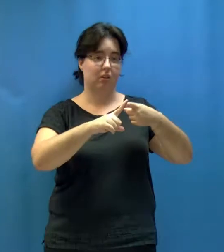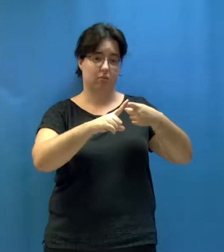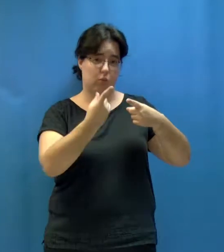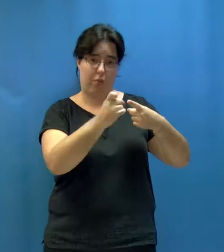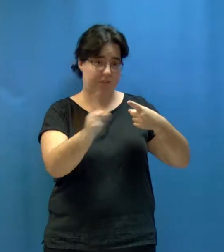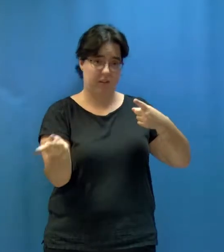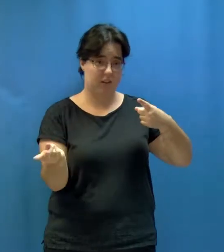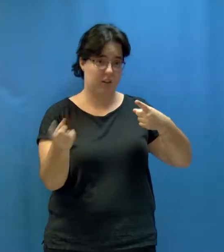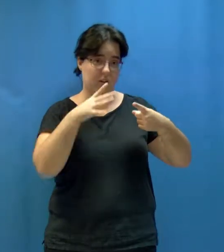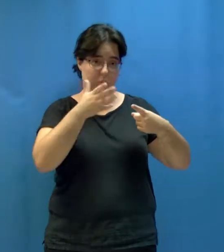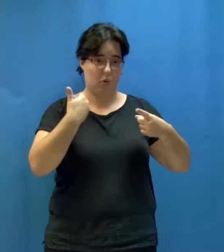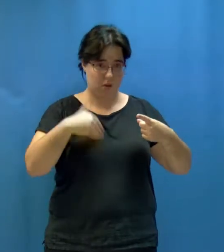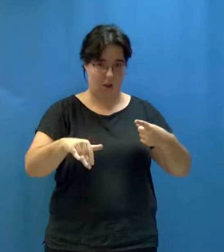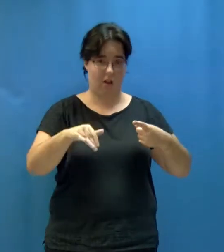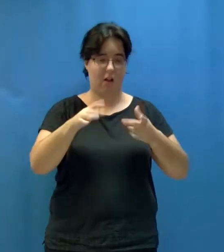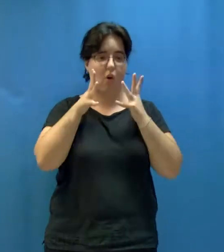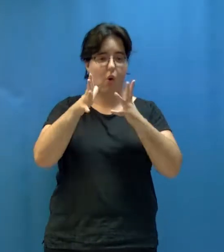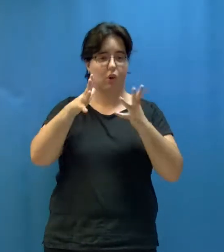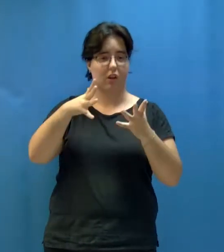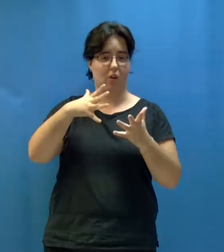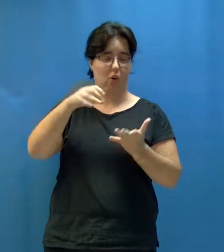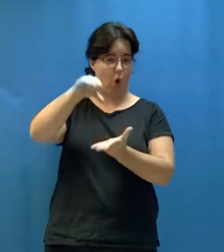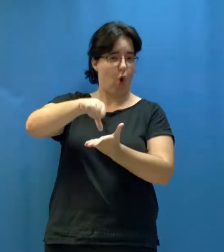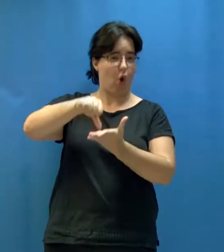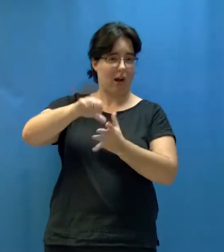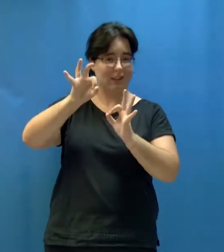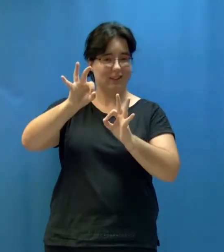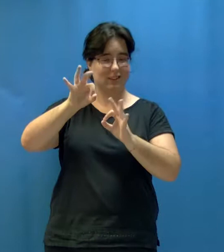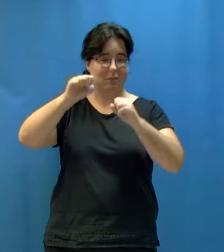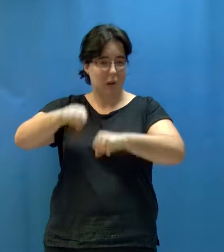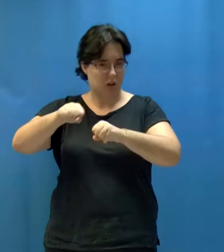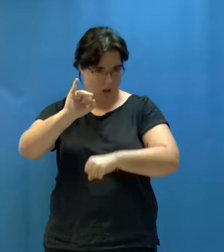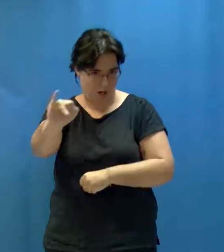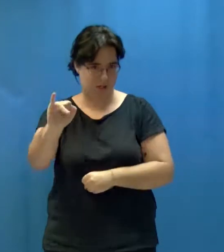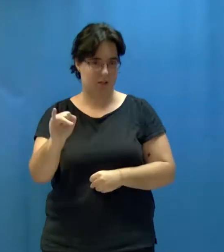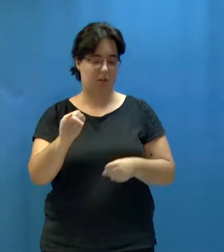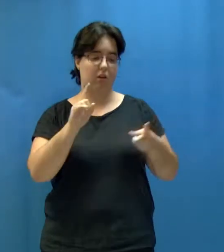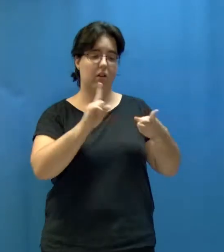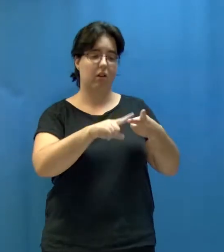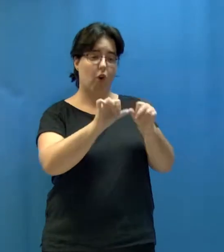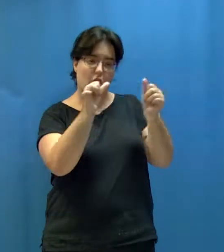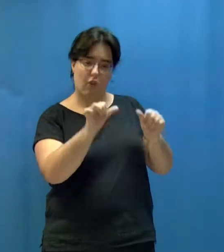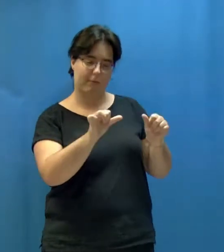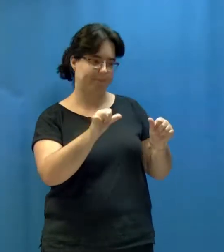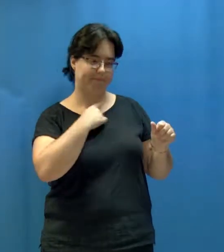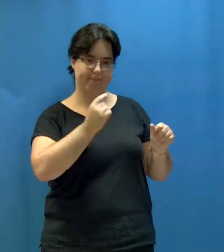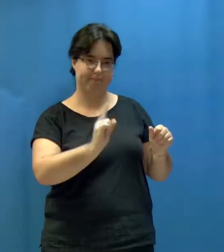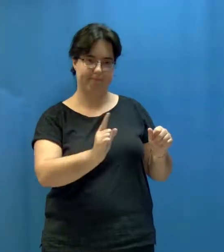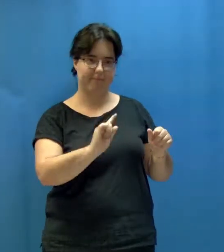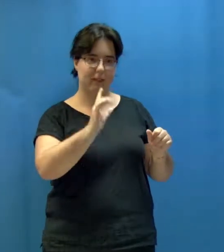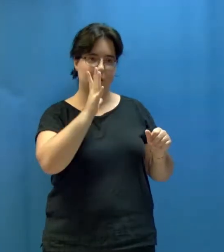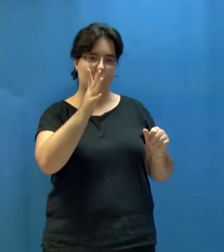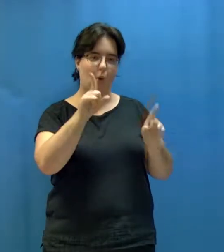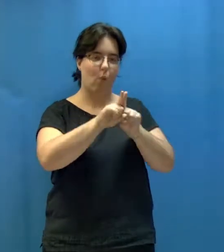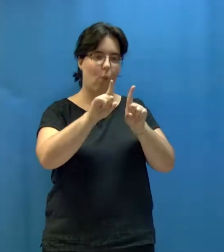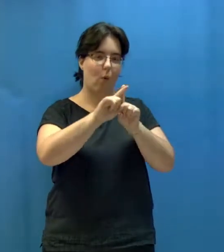el Consejo Local del Mayor. Y la segunda es por las formas con las que se ha hecho, porque se ha hecho de espaldas